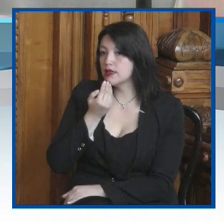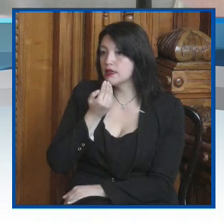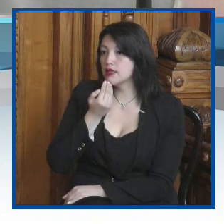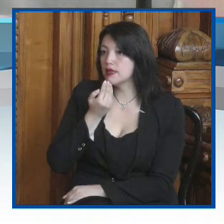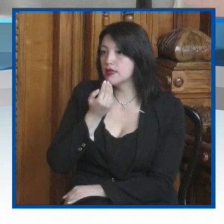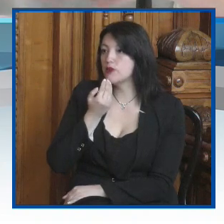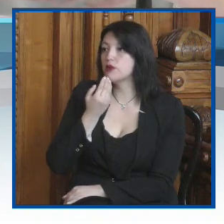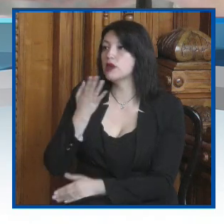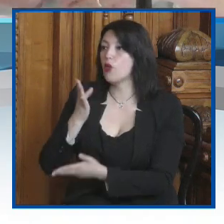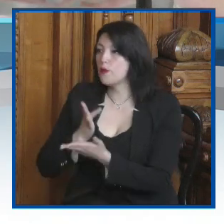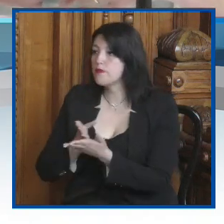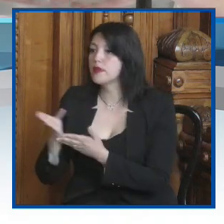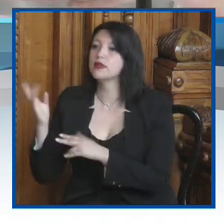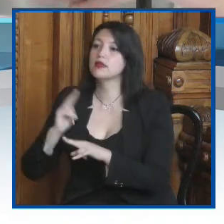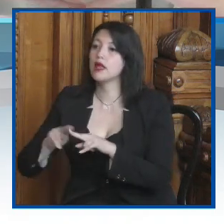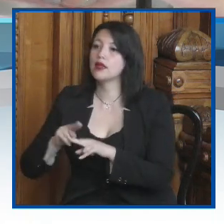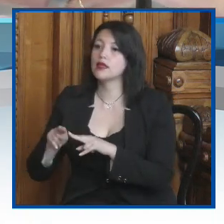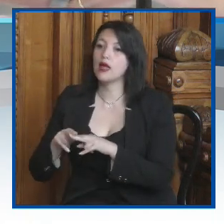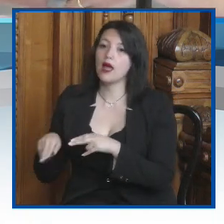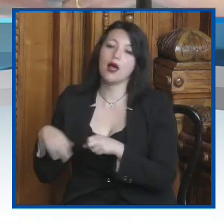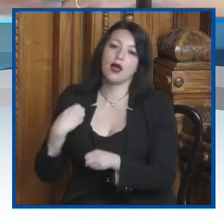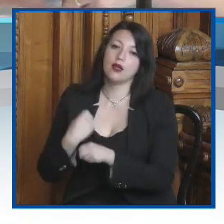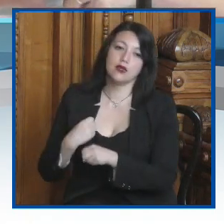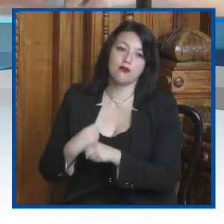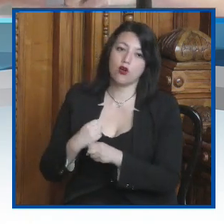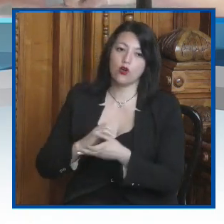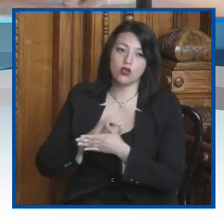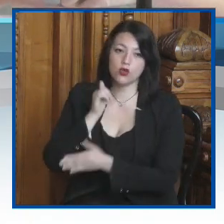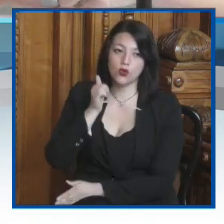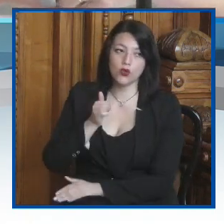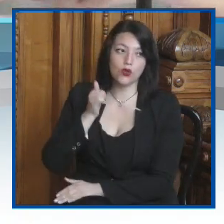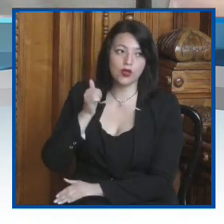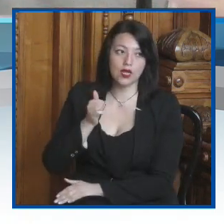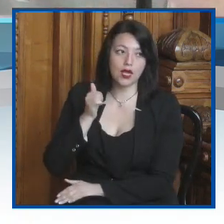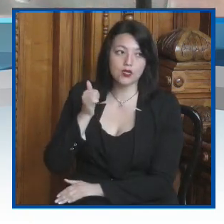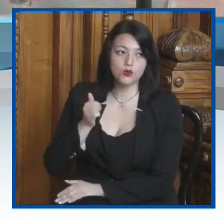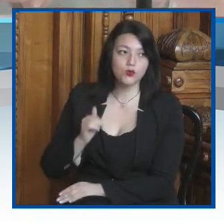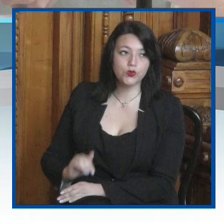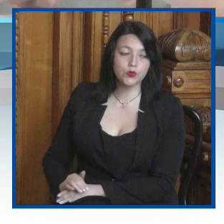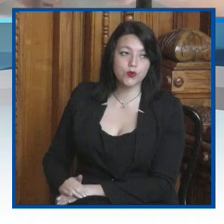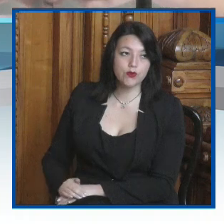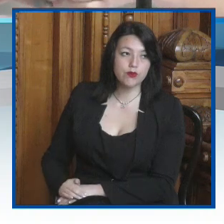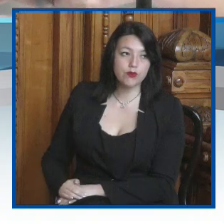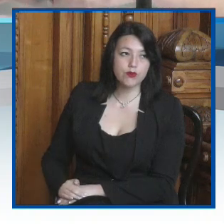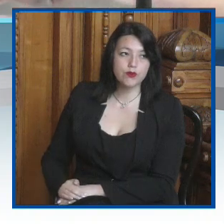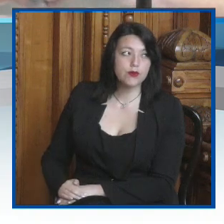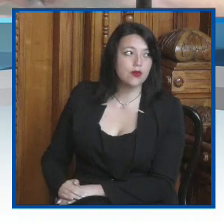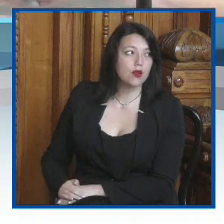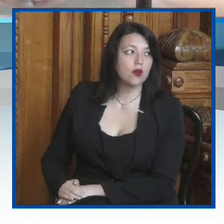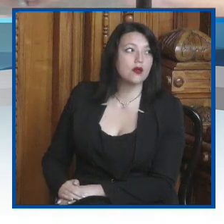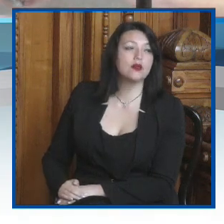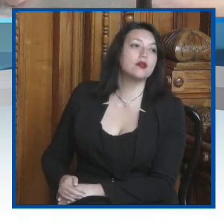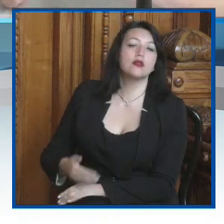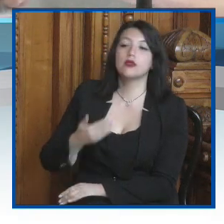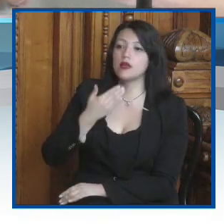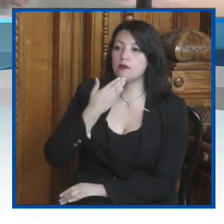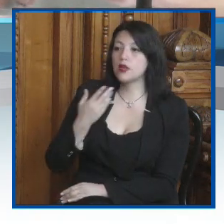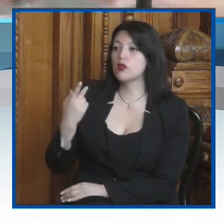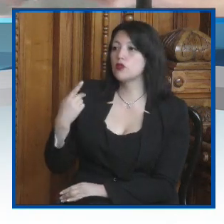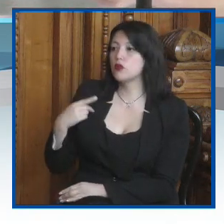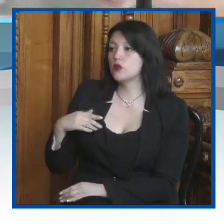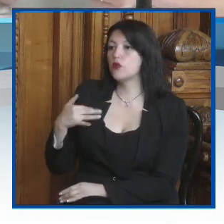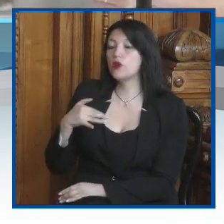empezar a aplicarlas a la labor de todos los días. Y como otro de los puntos, empezamos